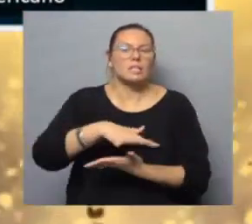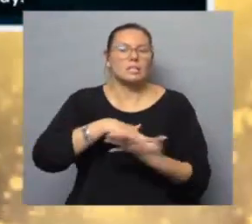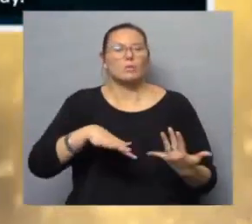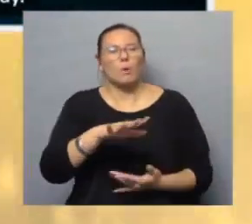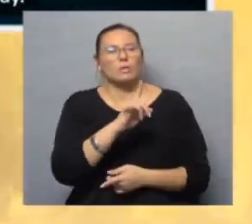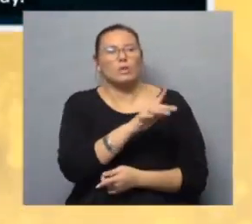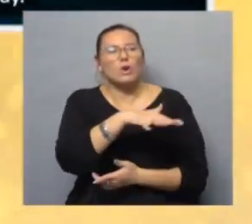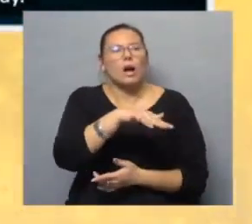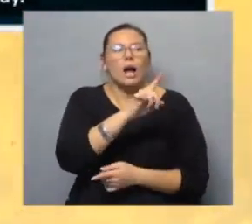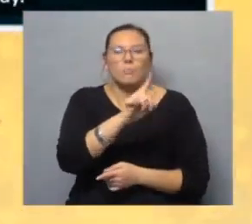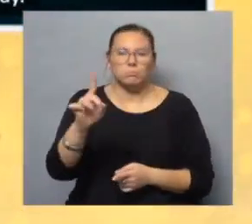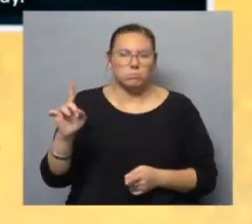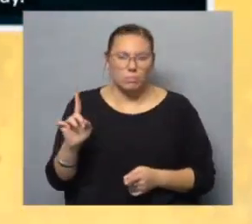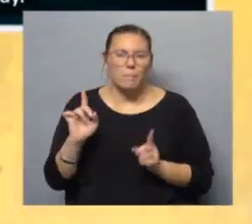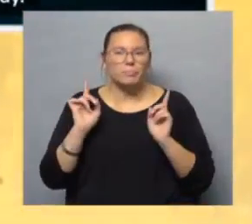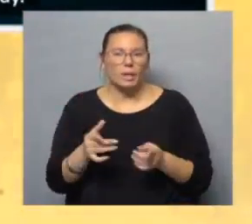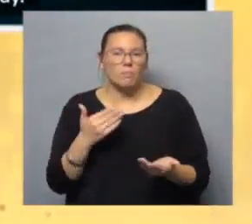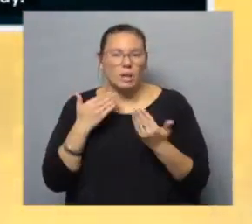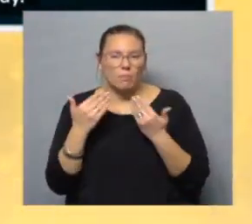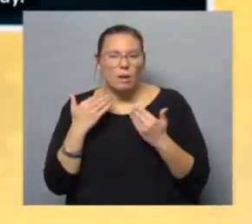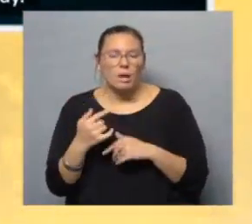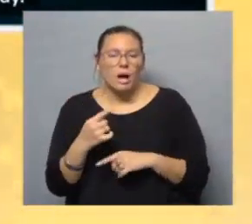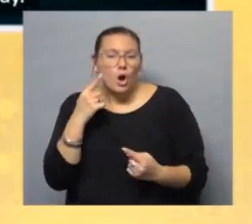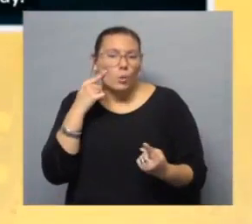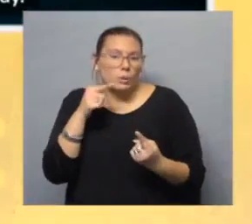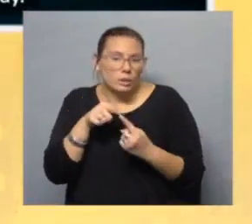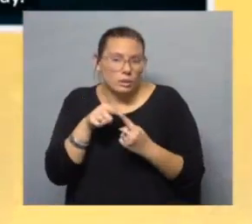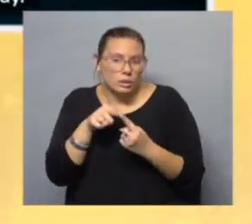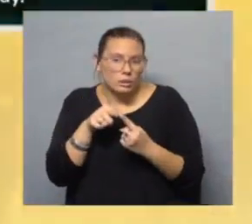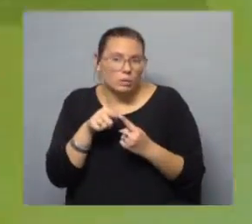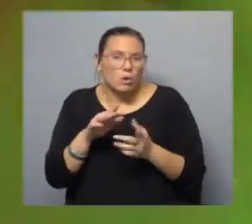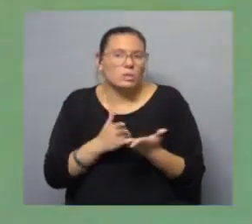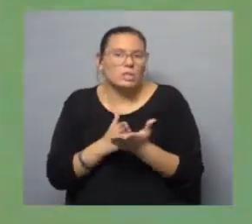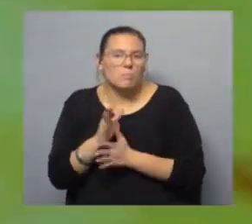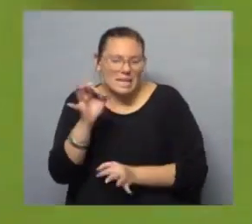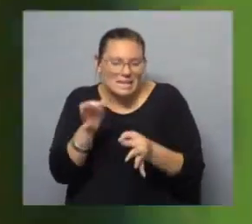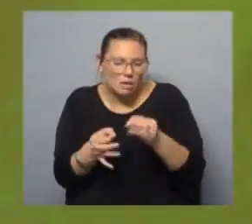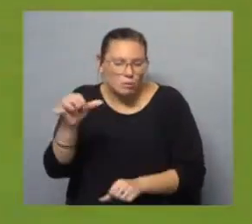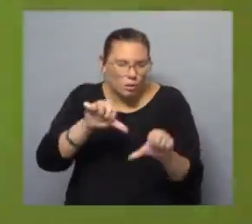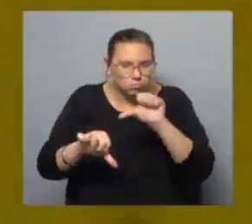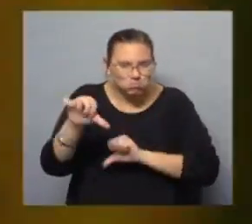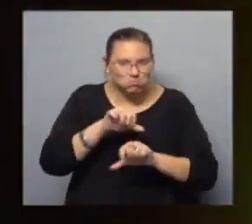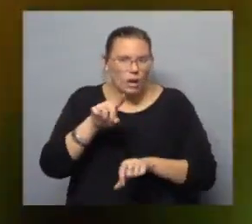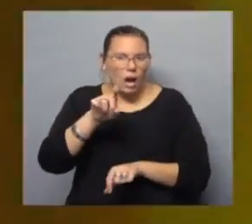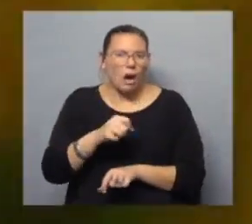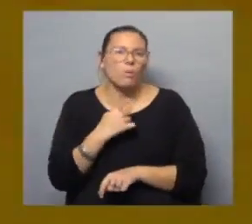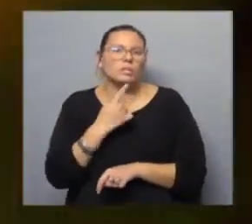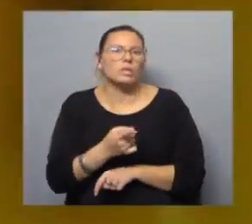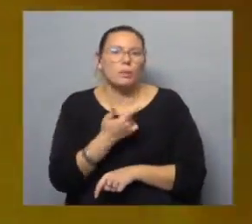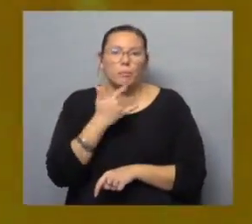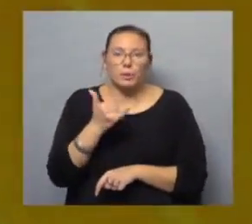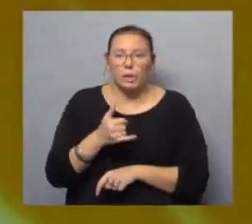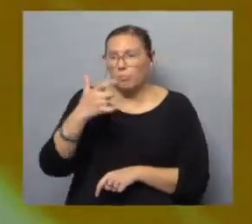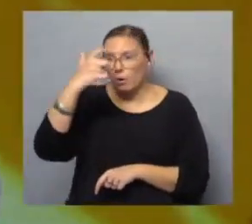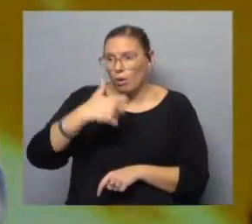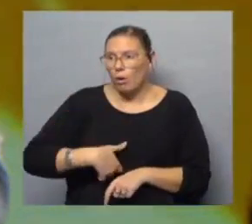en cada caso. Y usted hablaba también de su uso porque no siempre la composición química del recurso es apta, por ejemplo, para uso